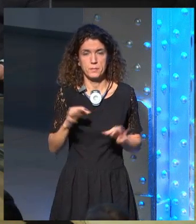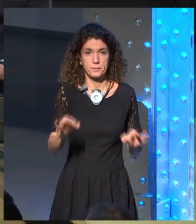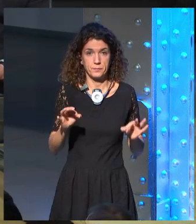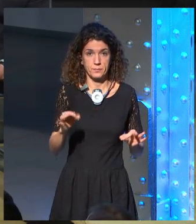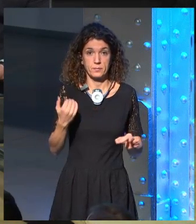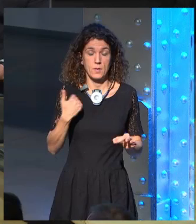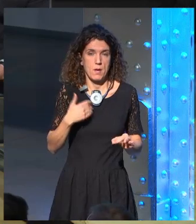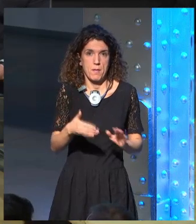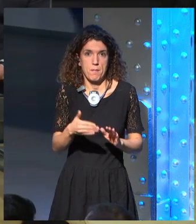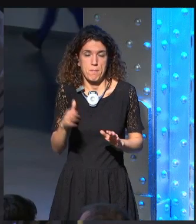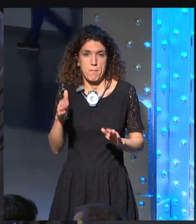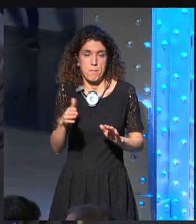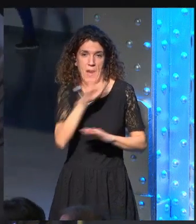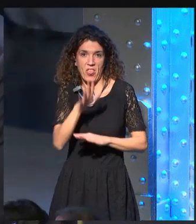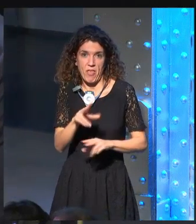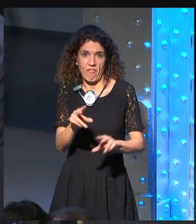Estoy acabado.